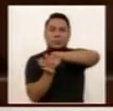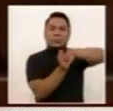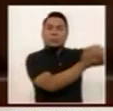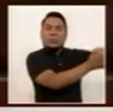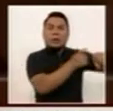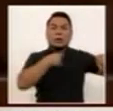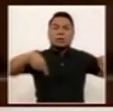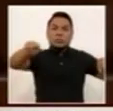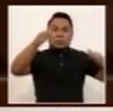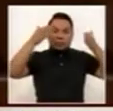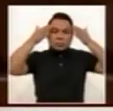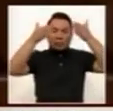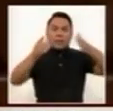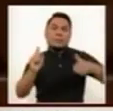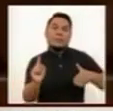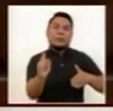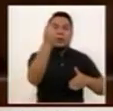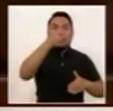bienestar de todos.